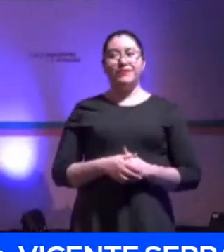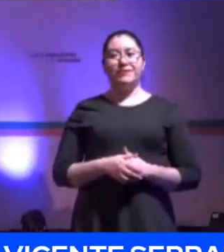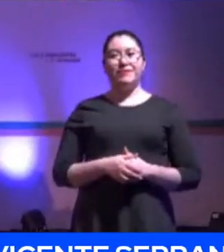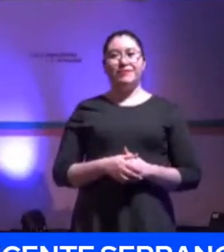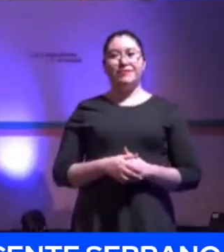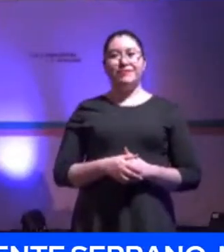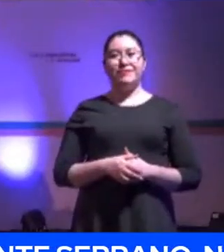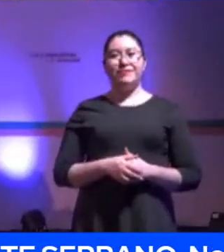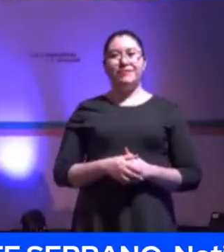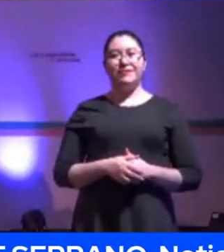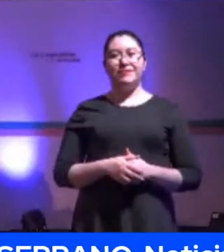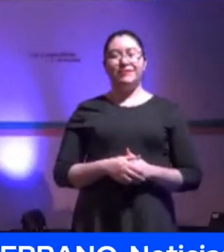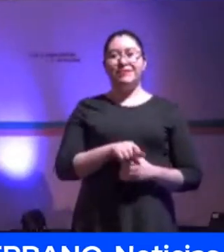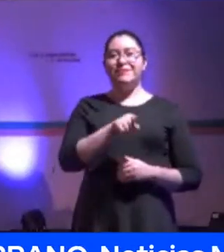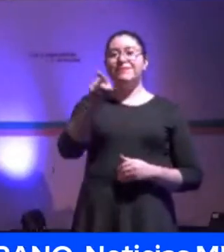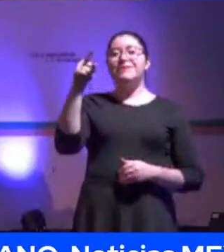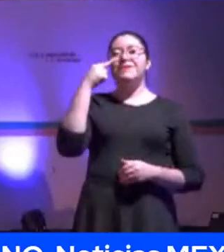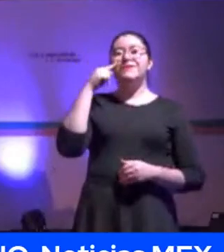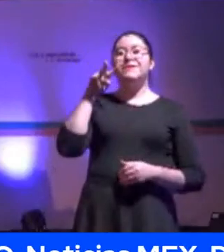Y ahí está.